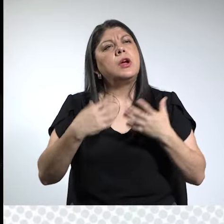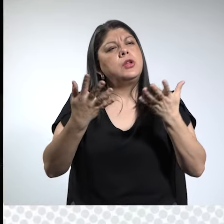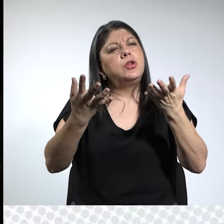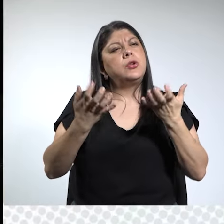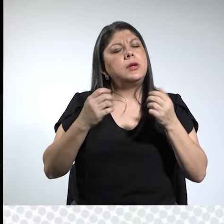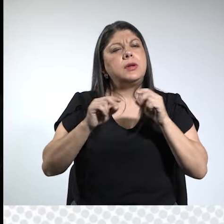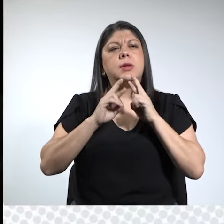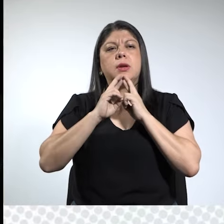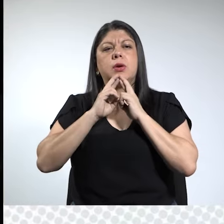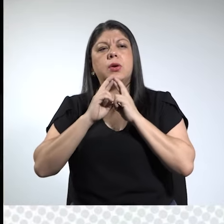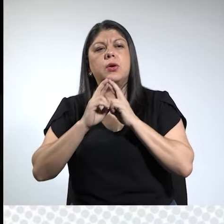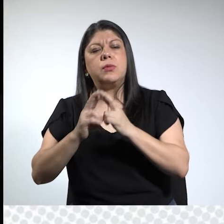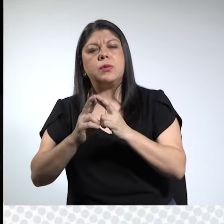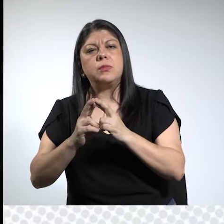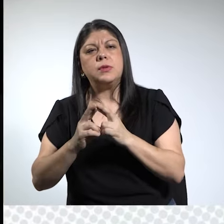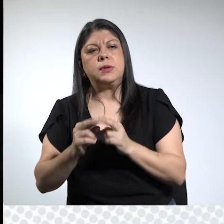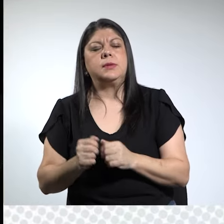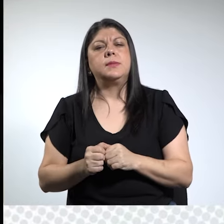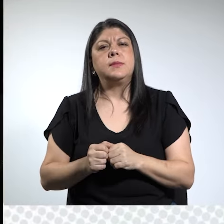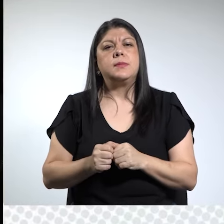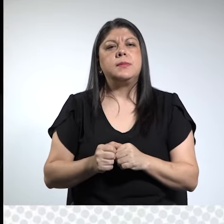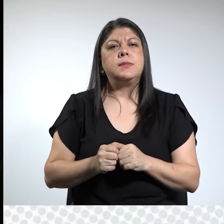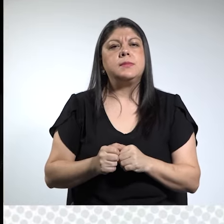Quisiera contestarle sin decirle que